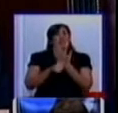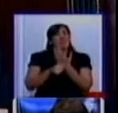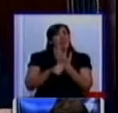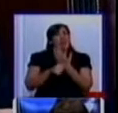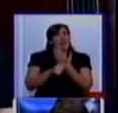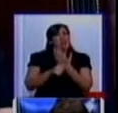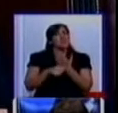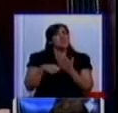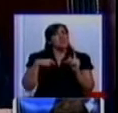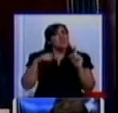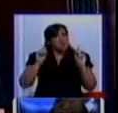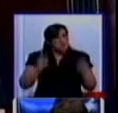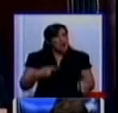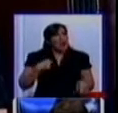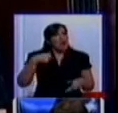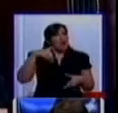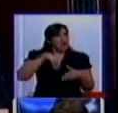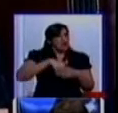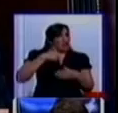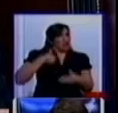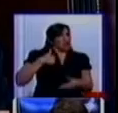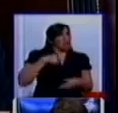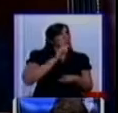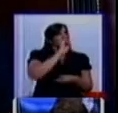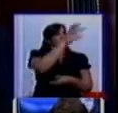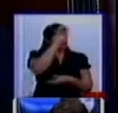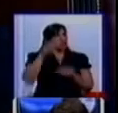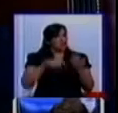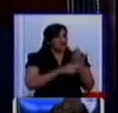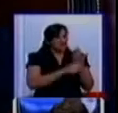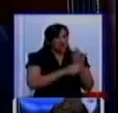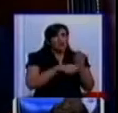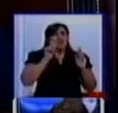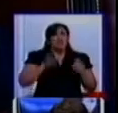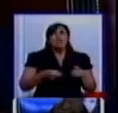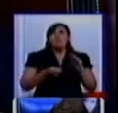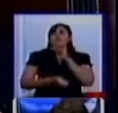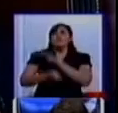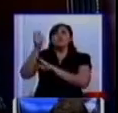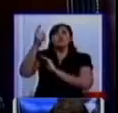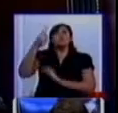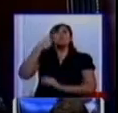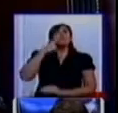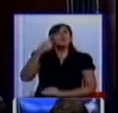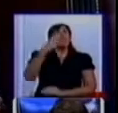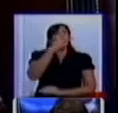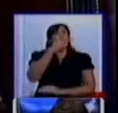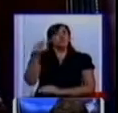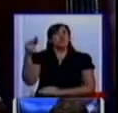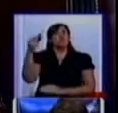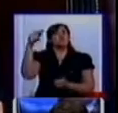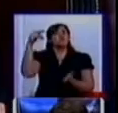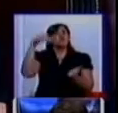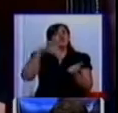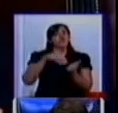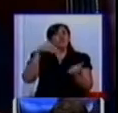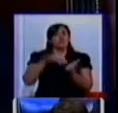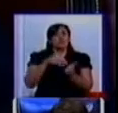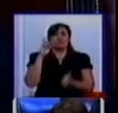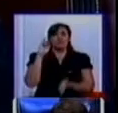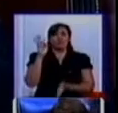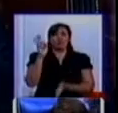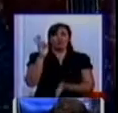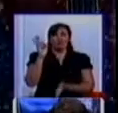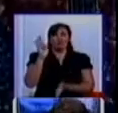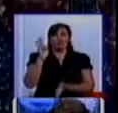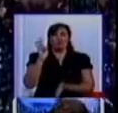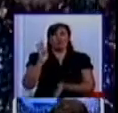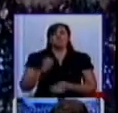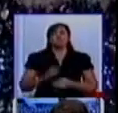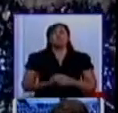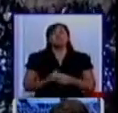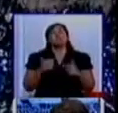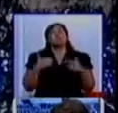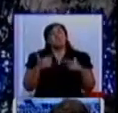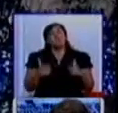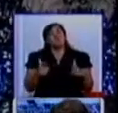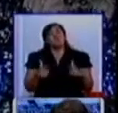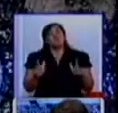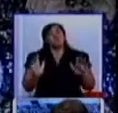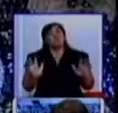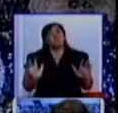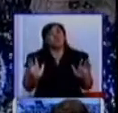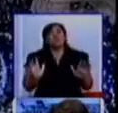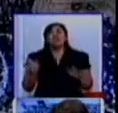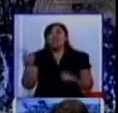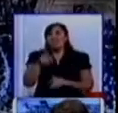hemos podido exportar carne en el año 2010 por 1.200 millones de dólares. Afortunado lo que tienen